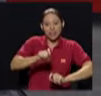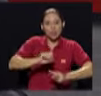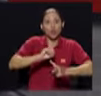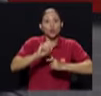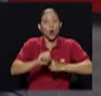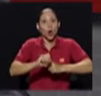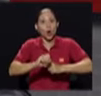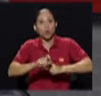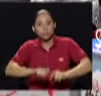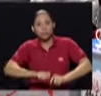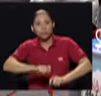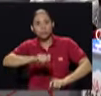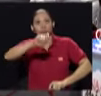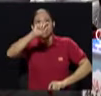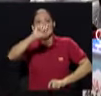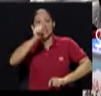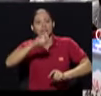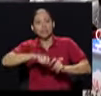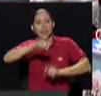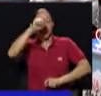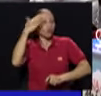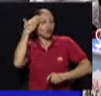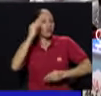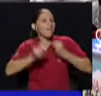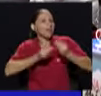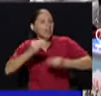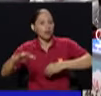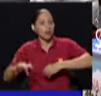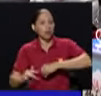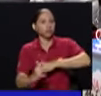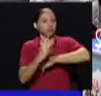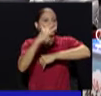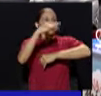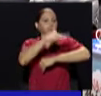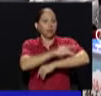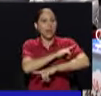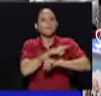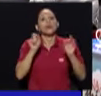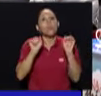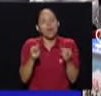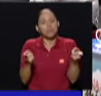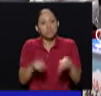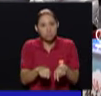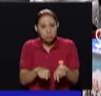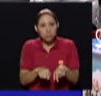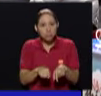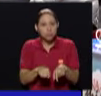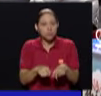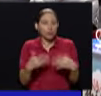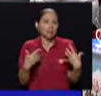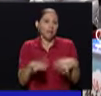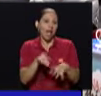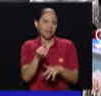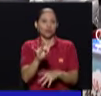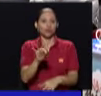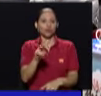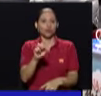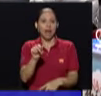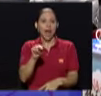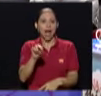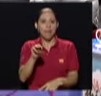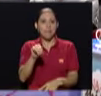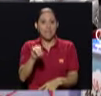metros, ¿verdad? En realidad no hay una definición para el tamaño de la ola, pero sí hay... Con que cause una ola, ya